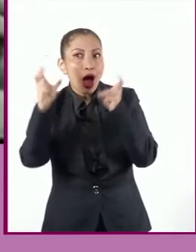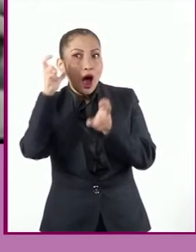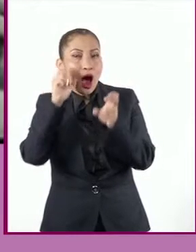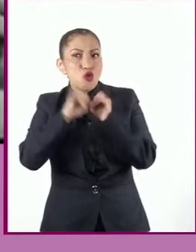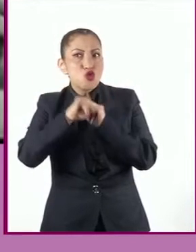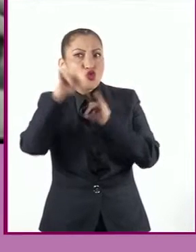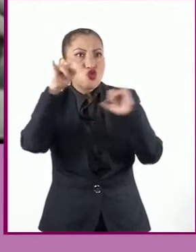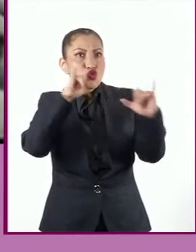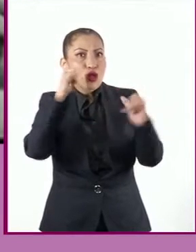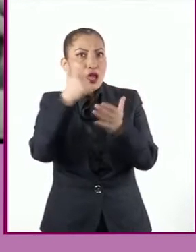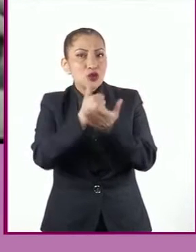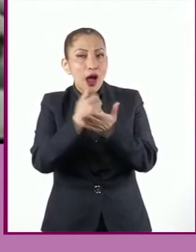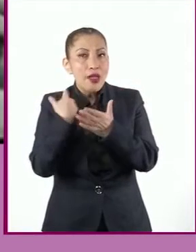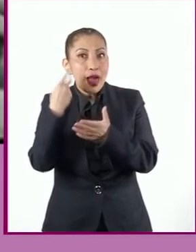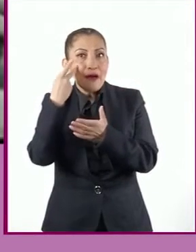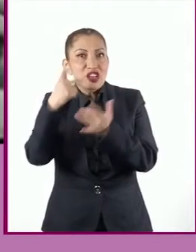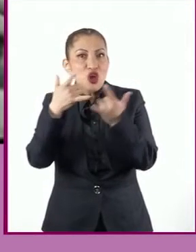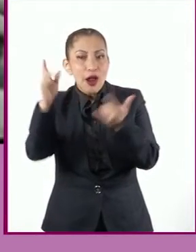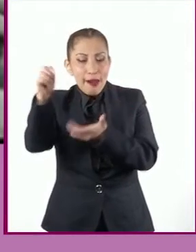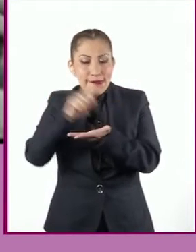más alejados de la ciudad.